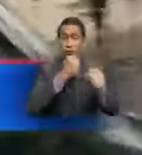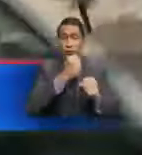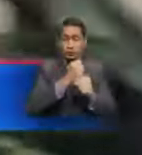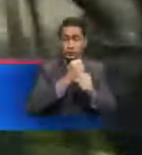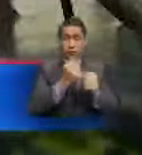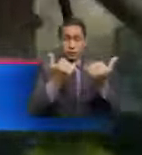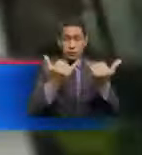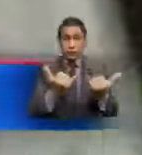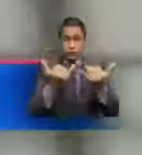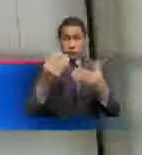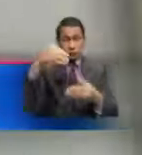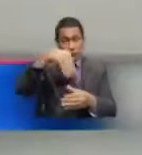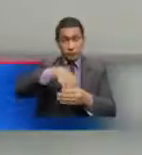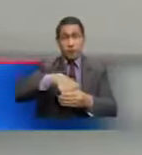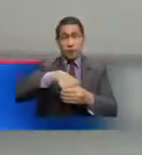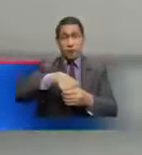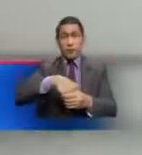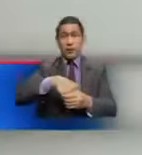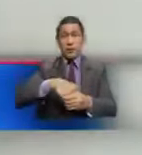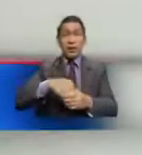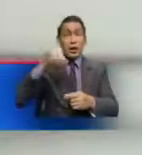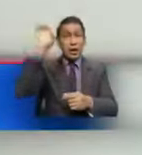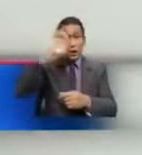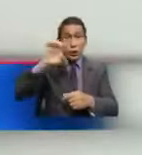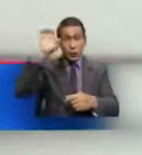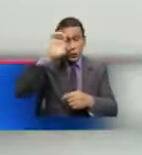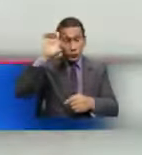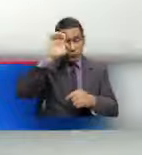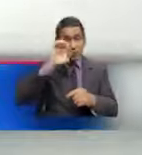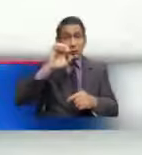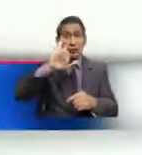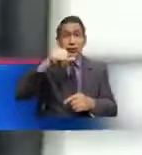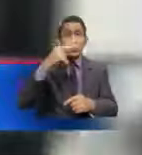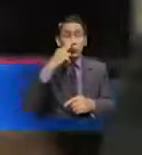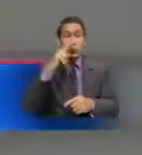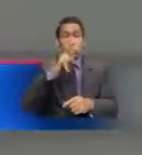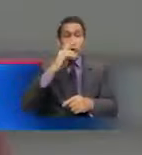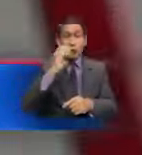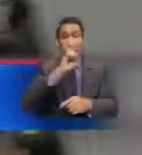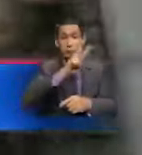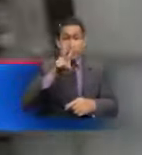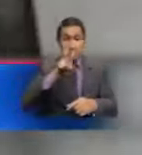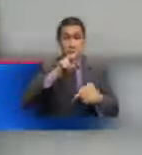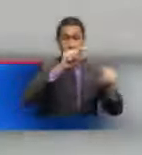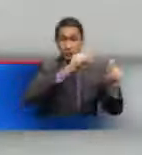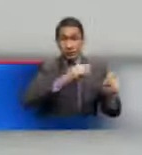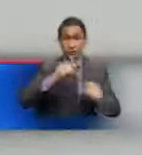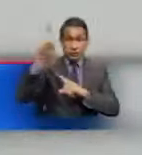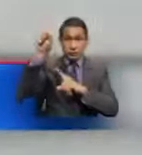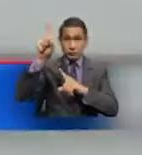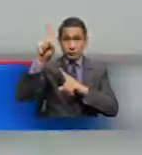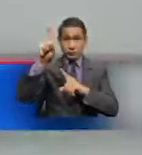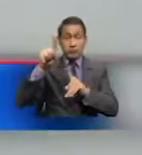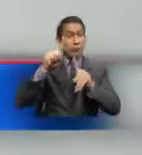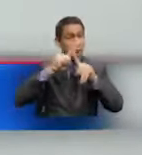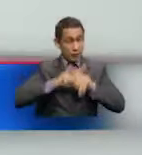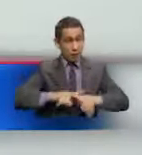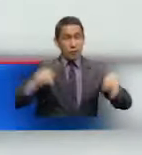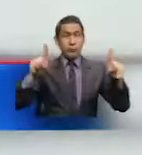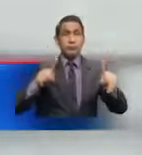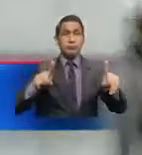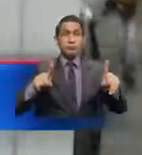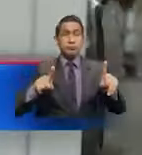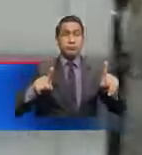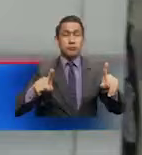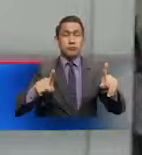alta seguridad de Belmarsh y el gobierno británico aceptó en junio del 2022 su extradición, pero la apelación hizo que se retrasara su